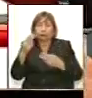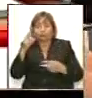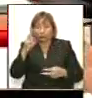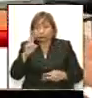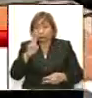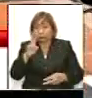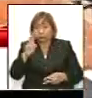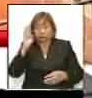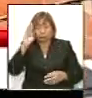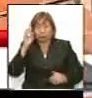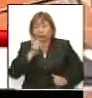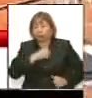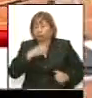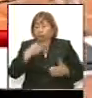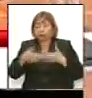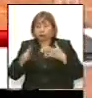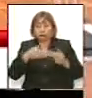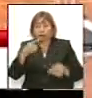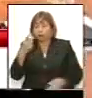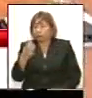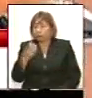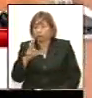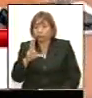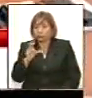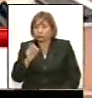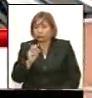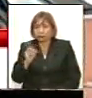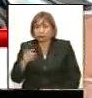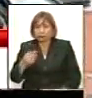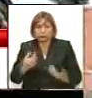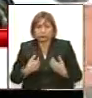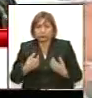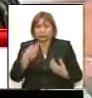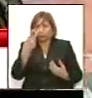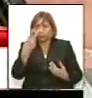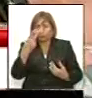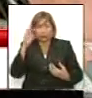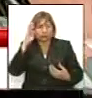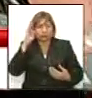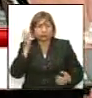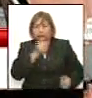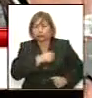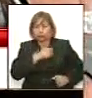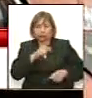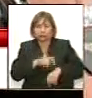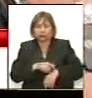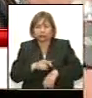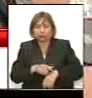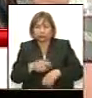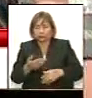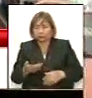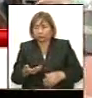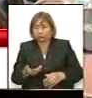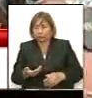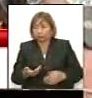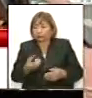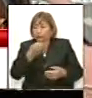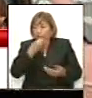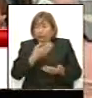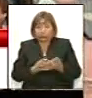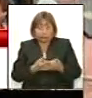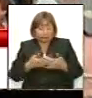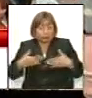Pero cualquiera de los 130 congresistas que estamos acá, nosotros no tenemos doble seguridad en un mismo momento. O sea, que muy bien yo